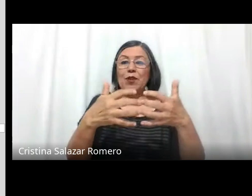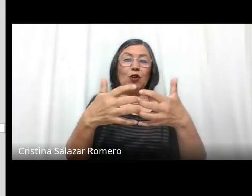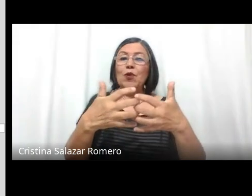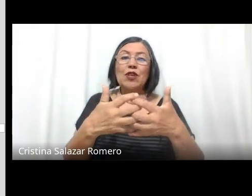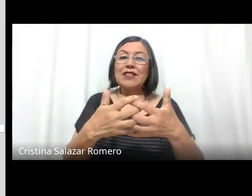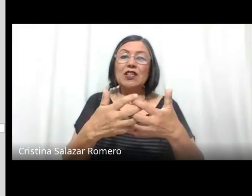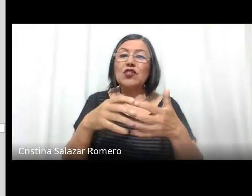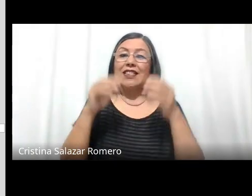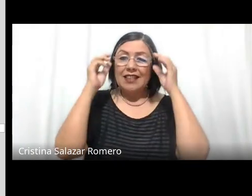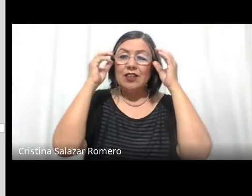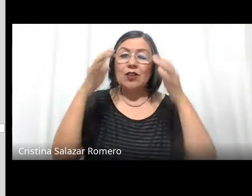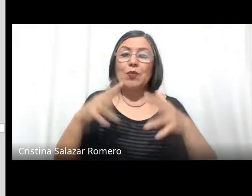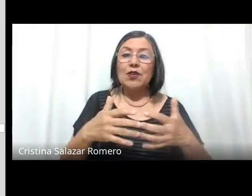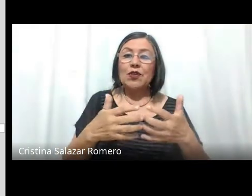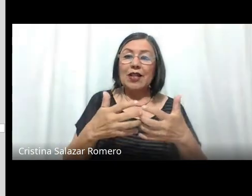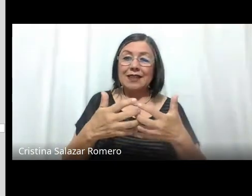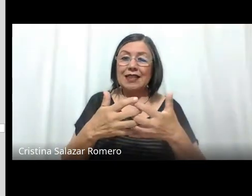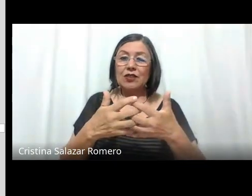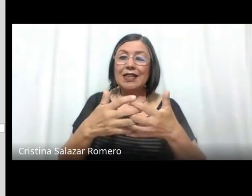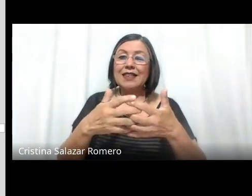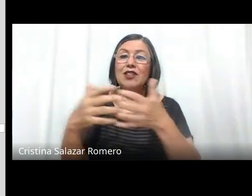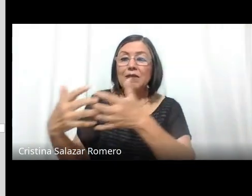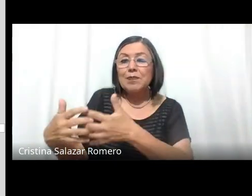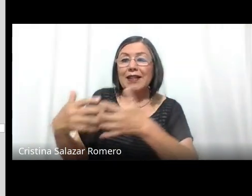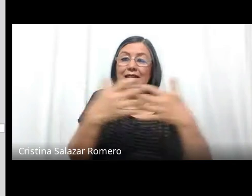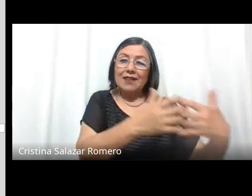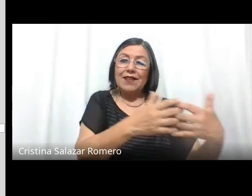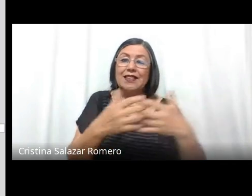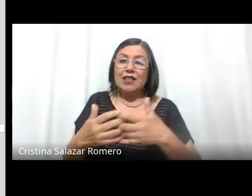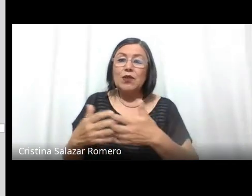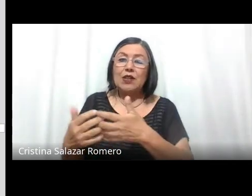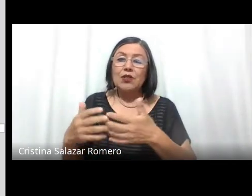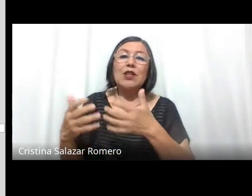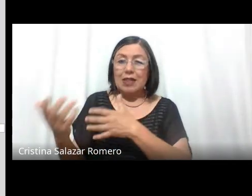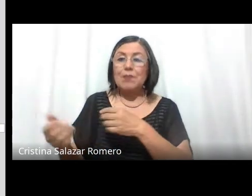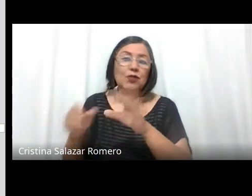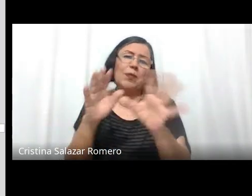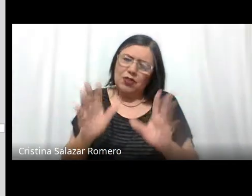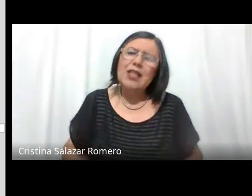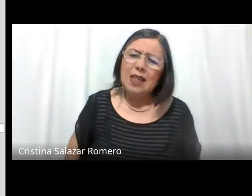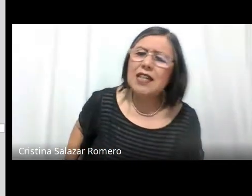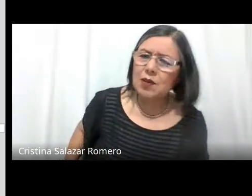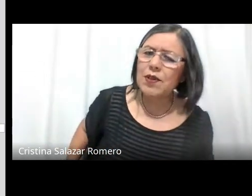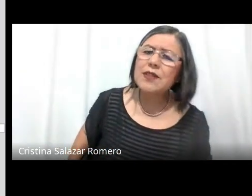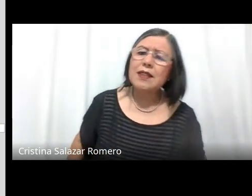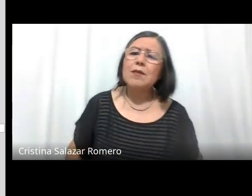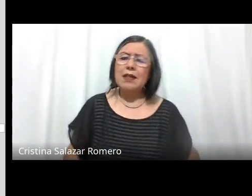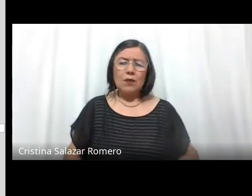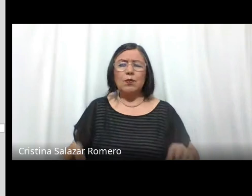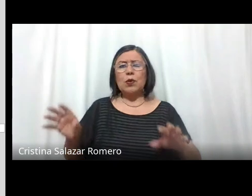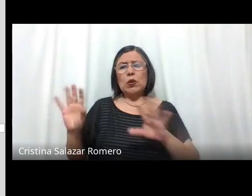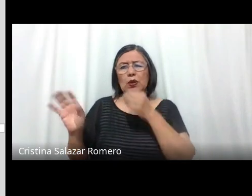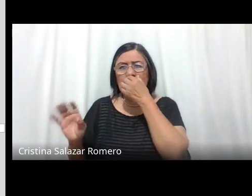diferencia, pero lo puedo hacer los dos al centro. Lo puedo hacer las dos al centro, nada más para que la diferencia en una y otra la puse. Pero sí, ese puede ser